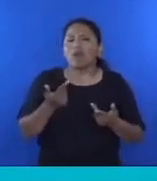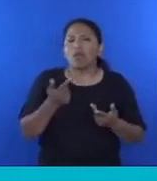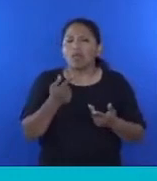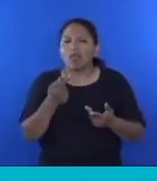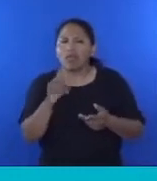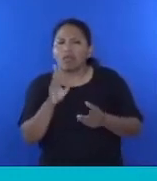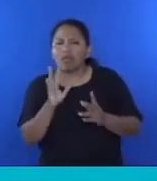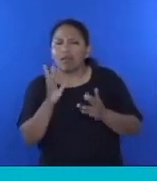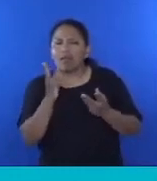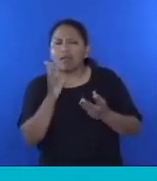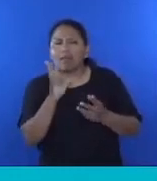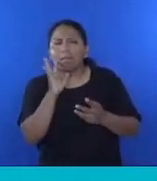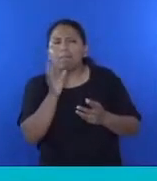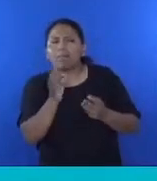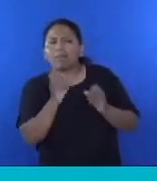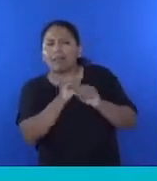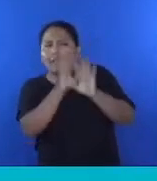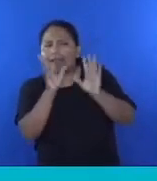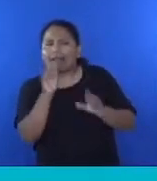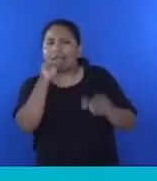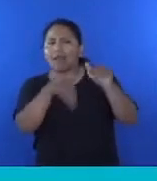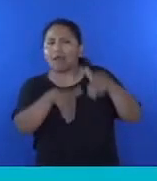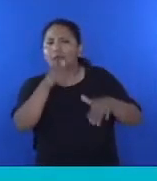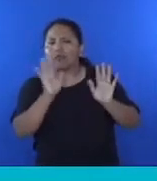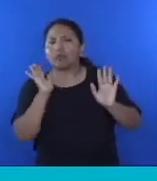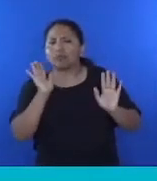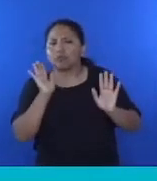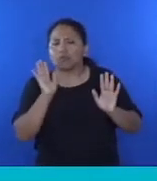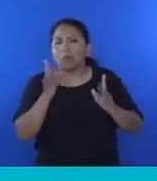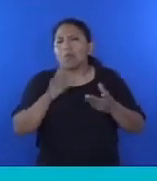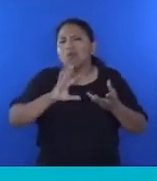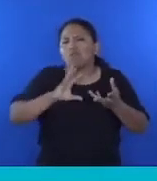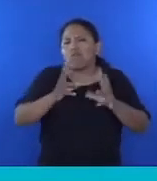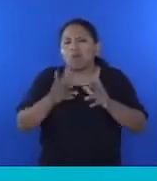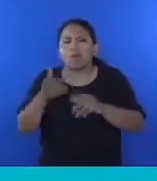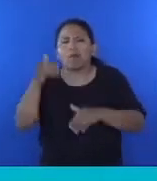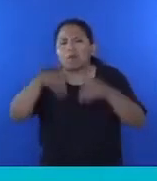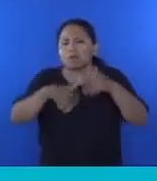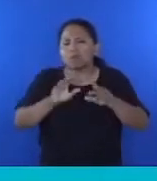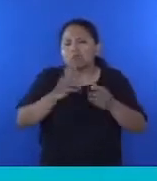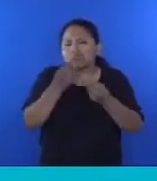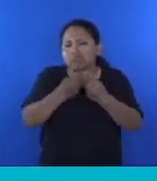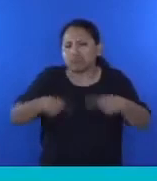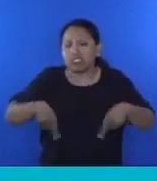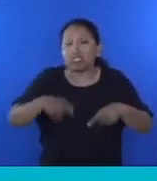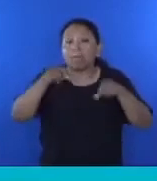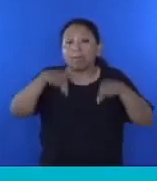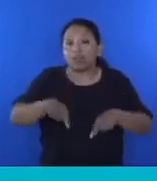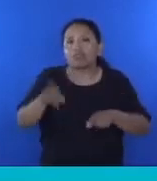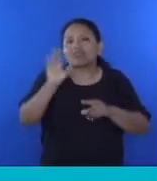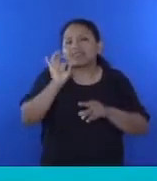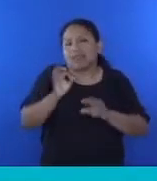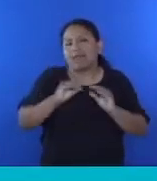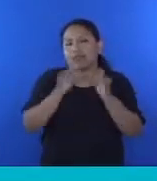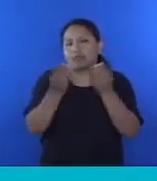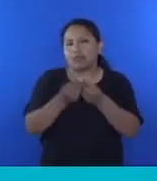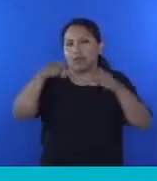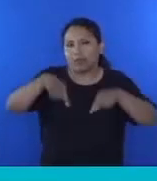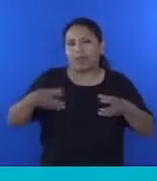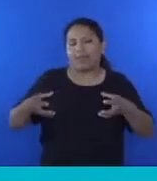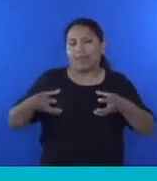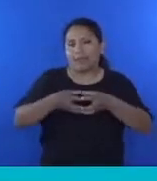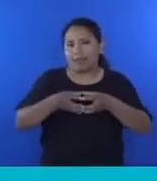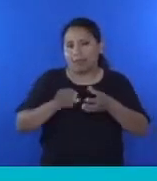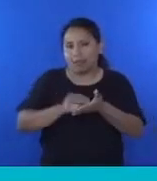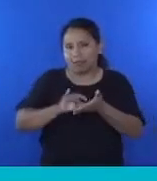dudas sobre la transparencia de las votaciones. Podemos cambiar 1000 veces los sistemas de votaciones, pero los resultados de esta Cámara se saben y no